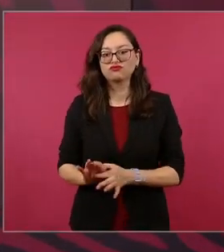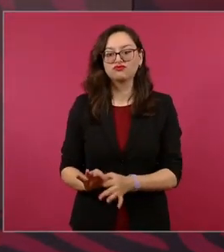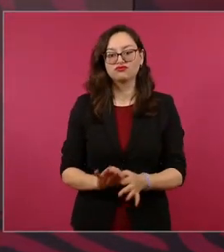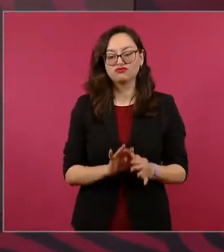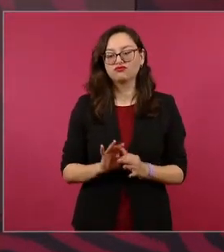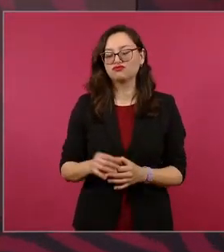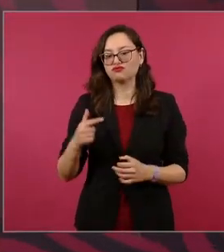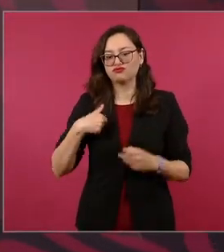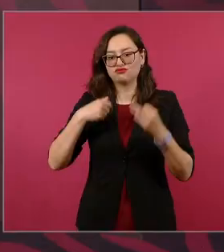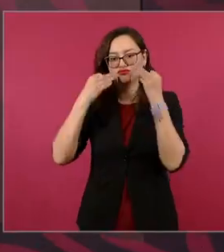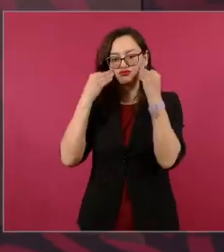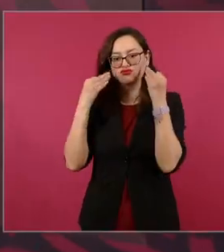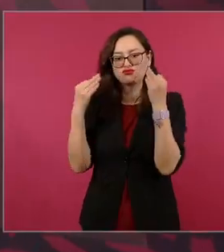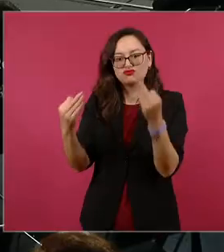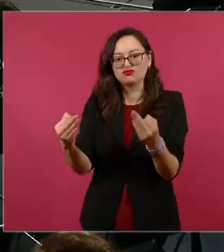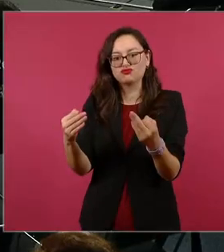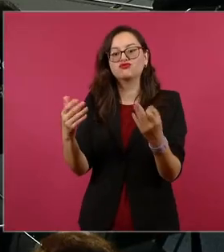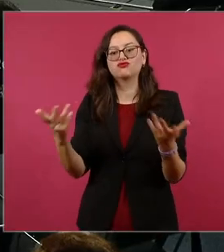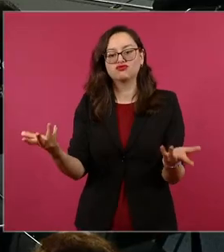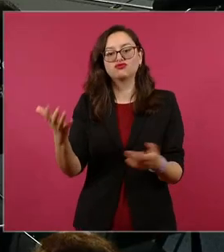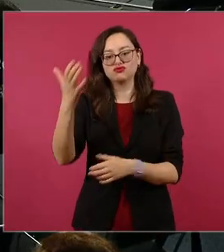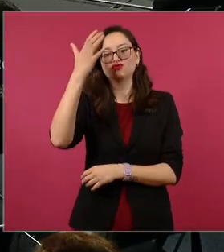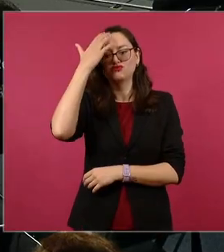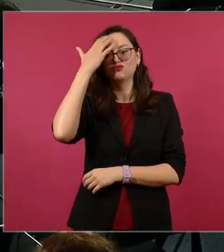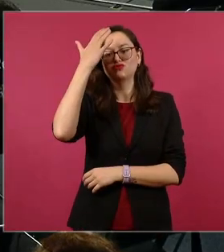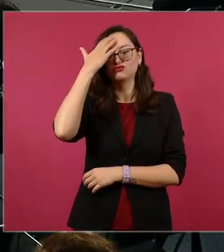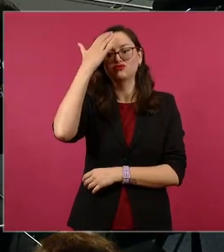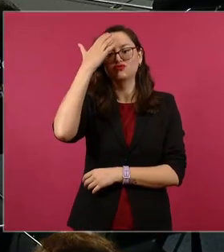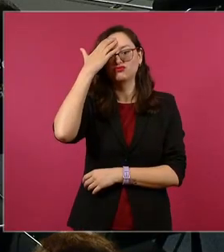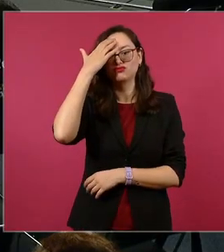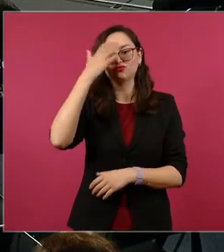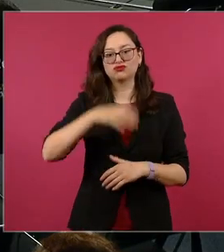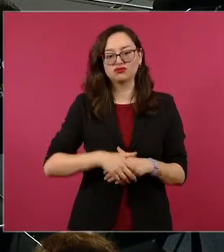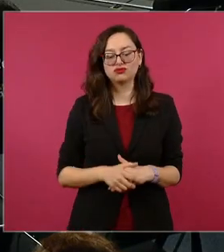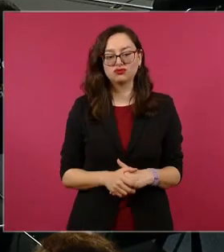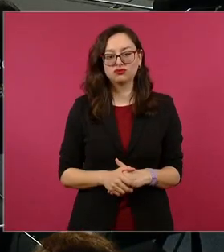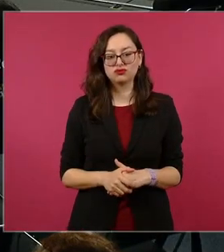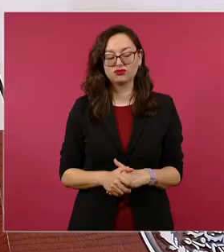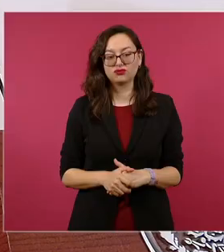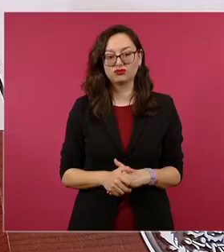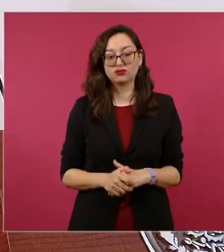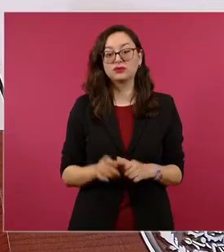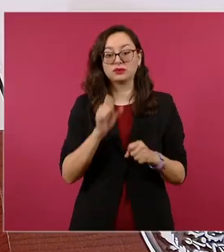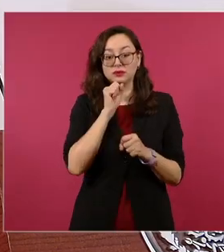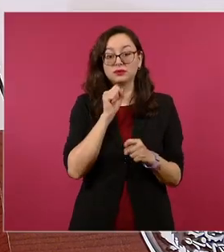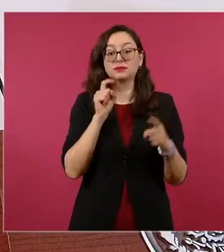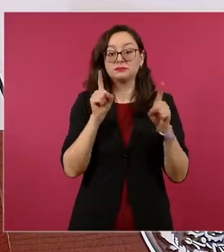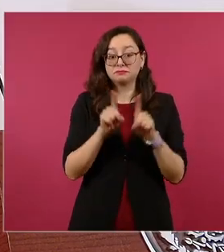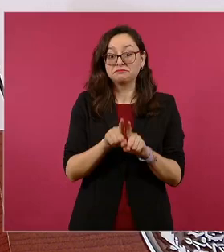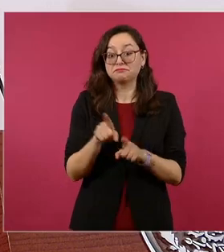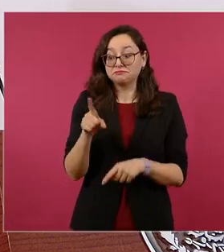sé sobre la ausencia de avaricia.